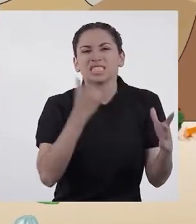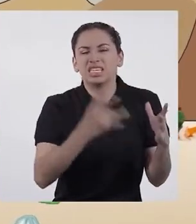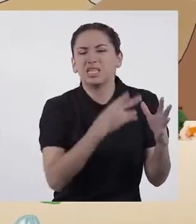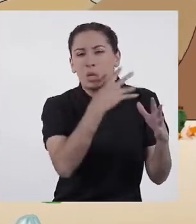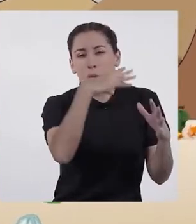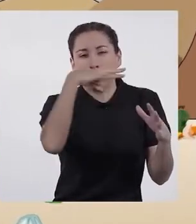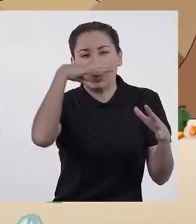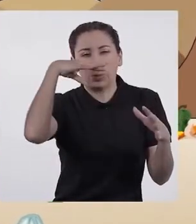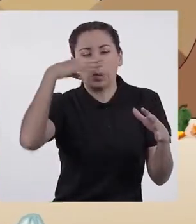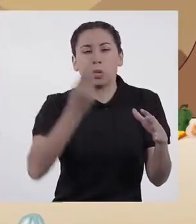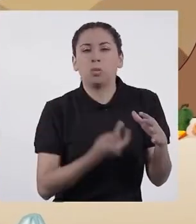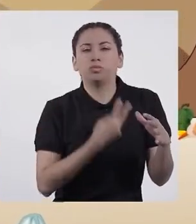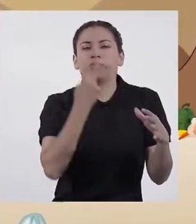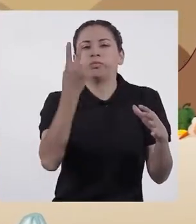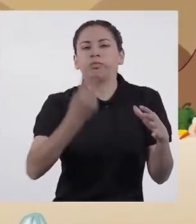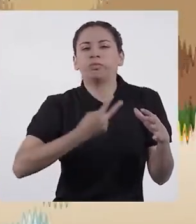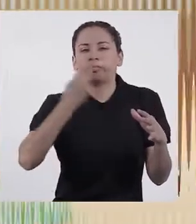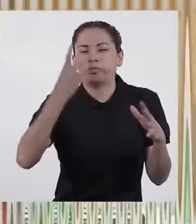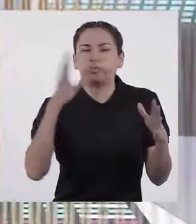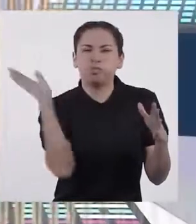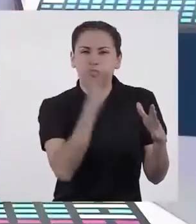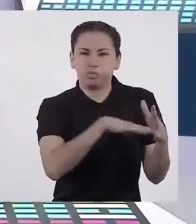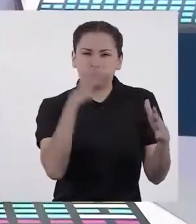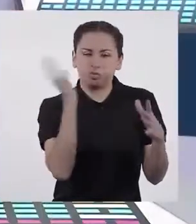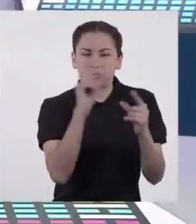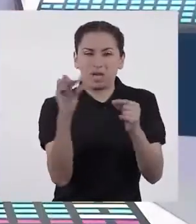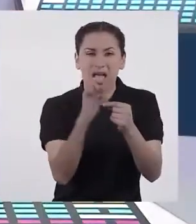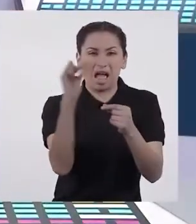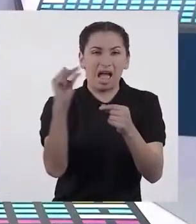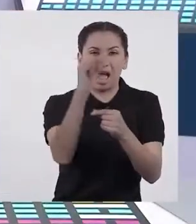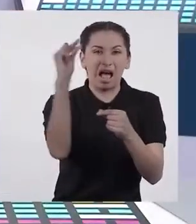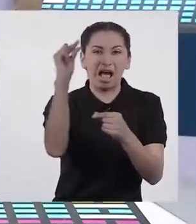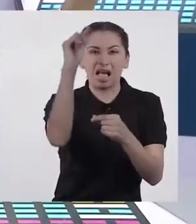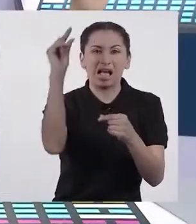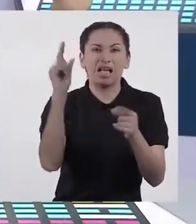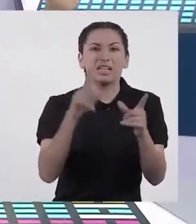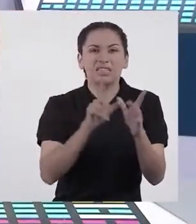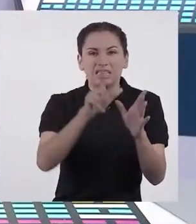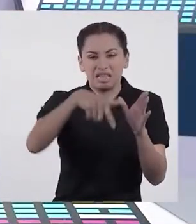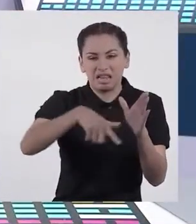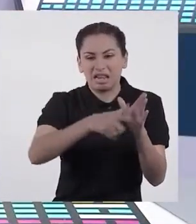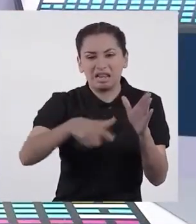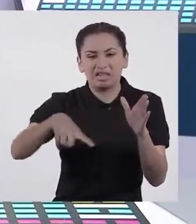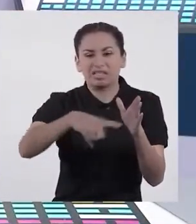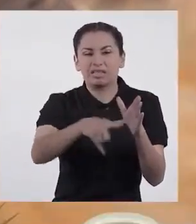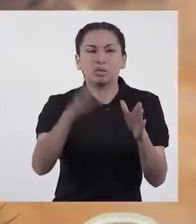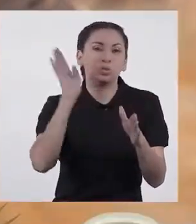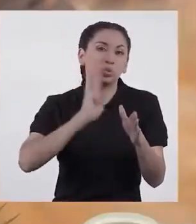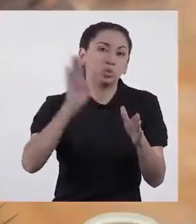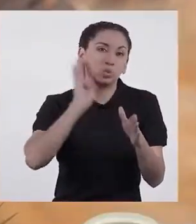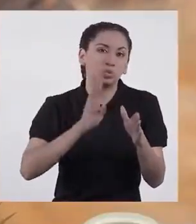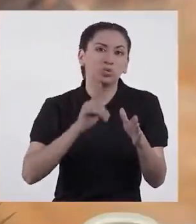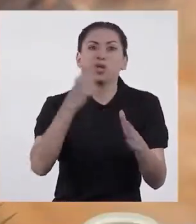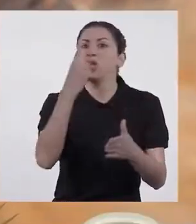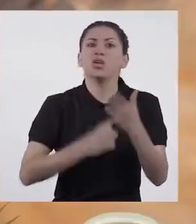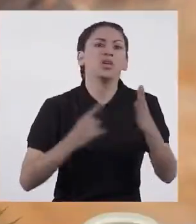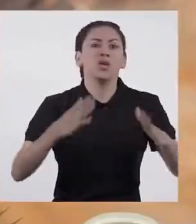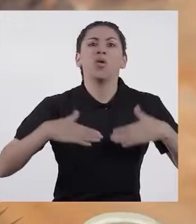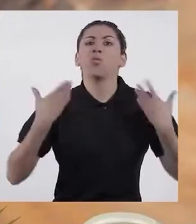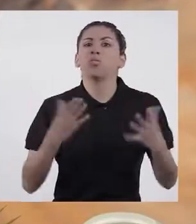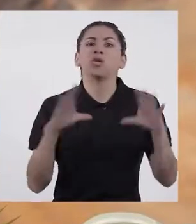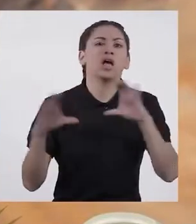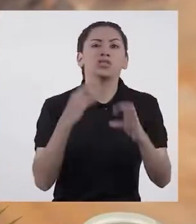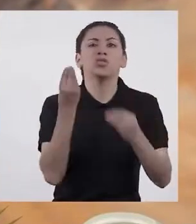olores desagradables, gases y líquidos contaminantes. ¿Y qué se puede hacer con